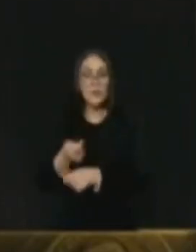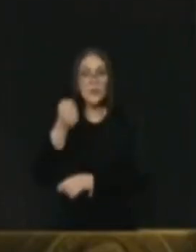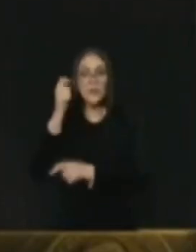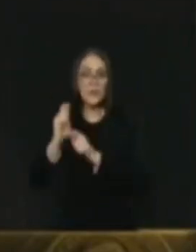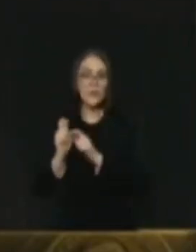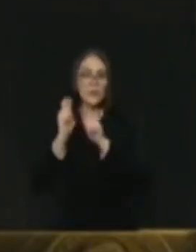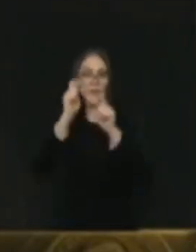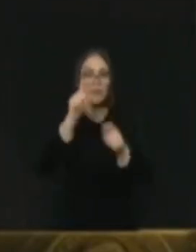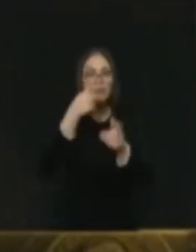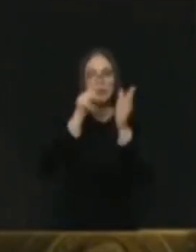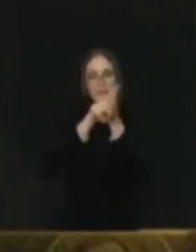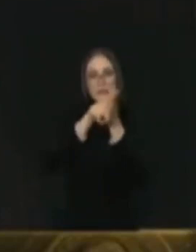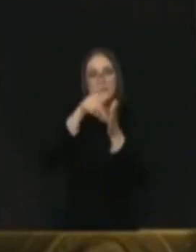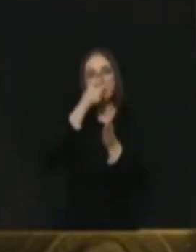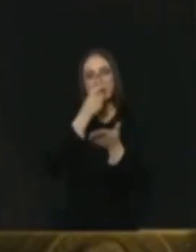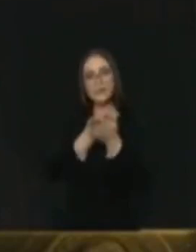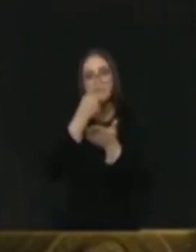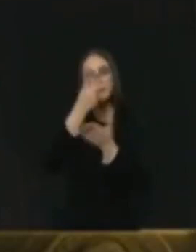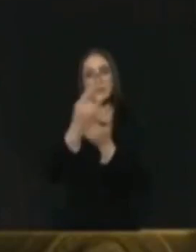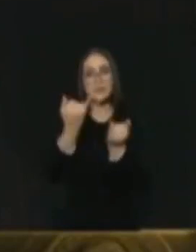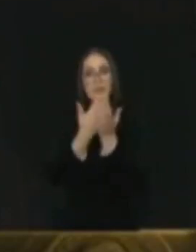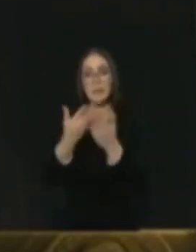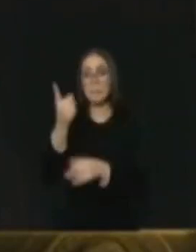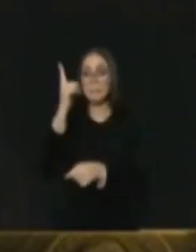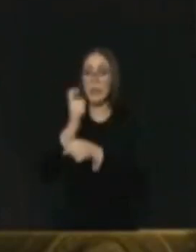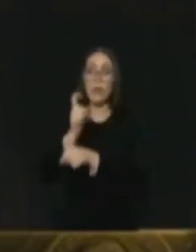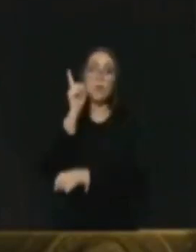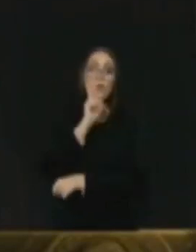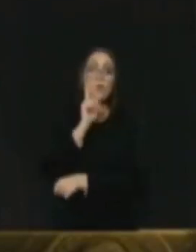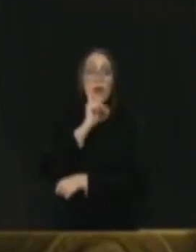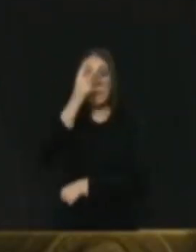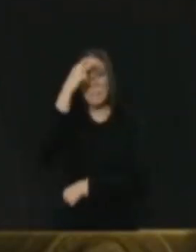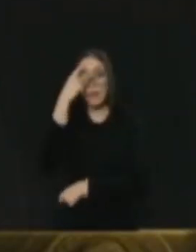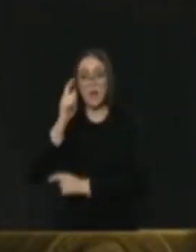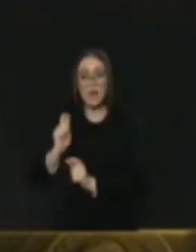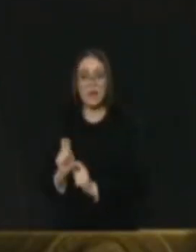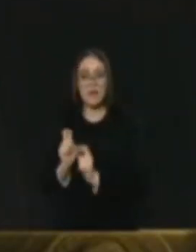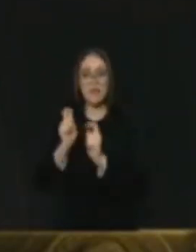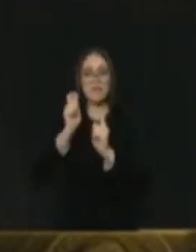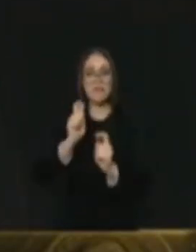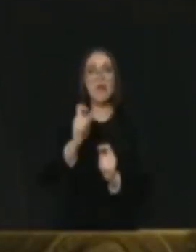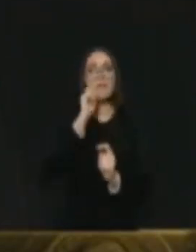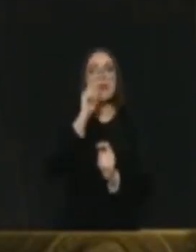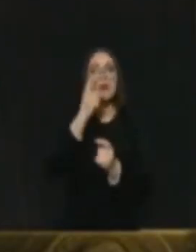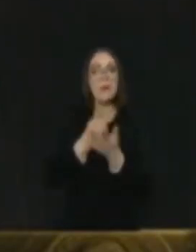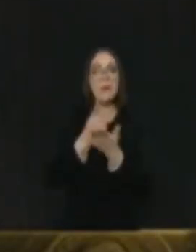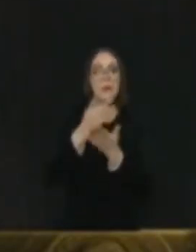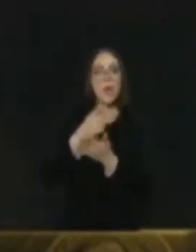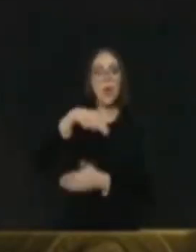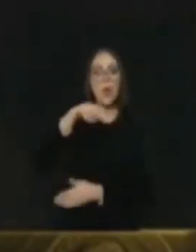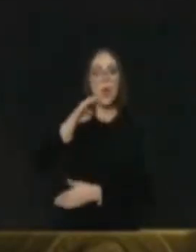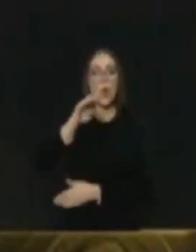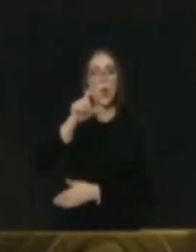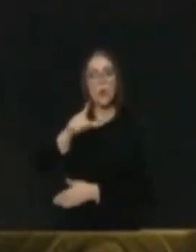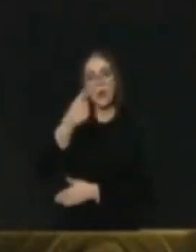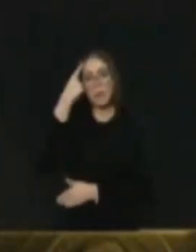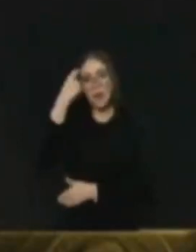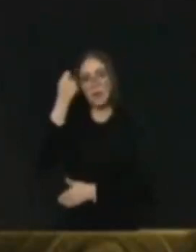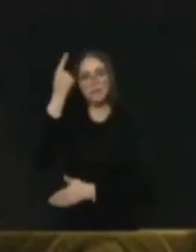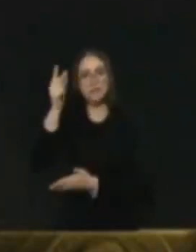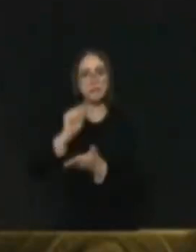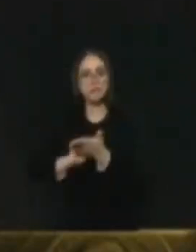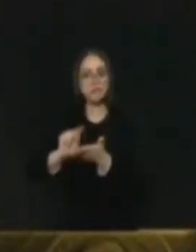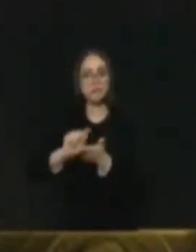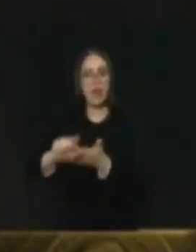Literatura, así como la primera mujer mexicana en obtener el considerado Premio Nobel de la Literatura en la lengua